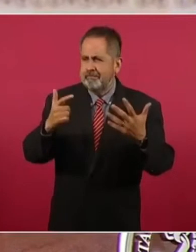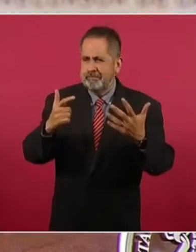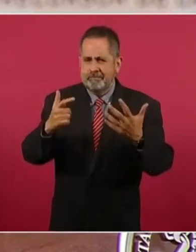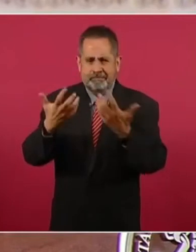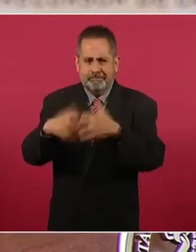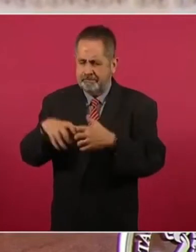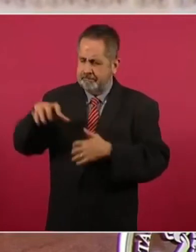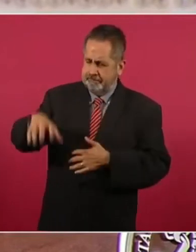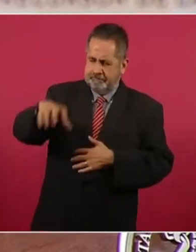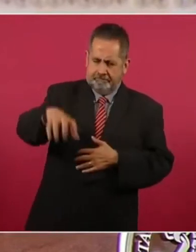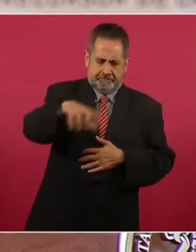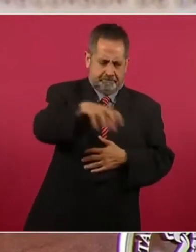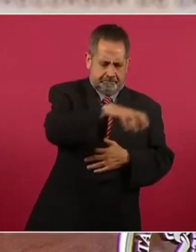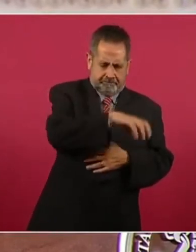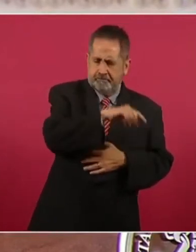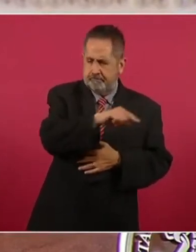plantas